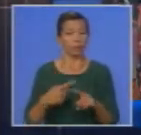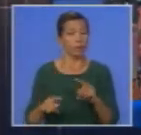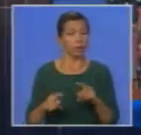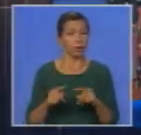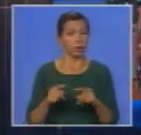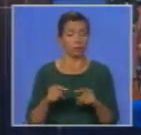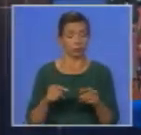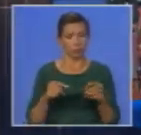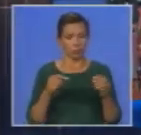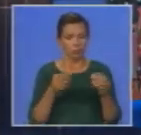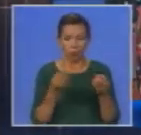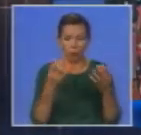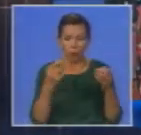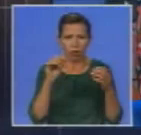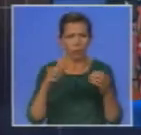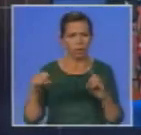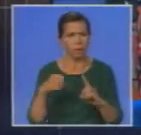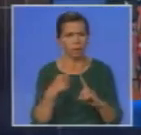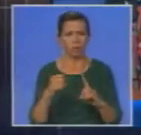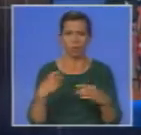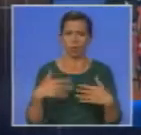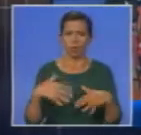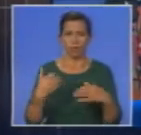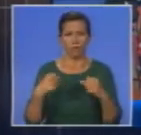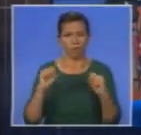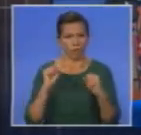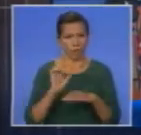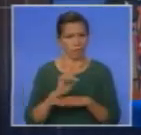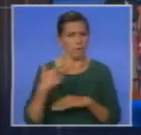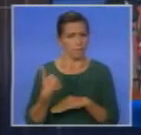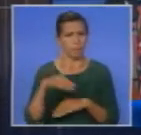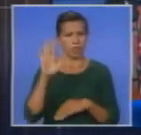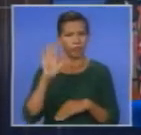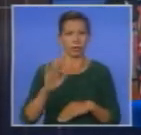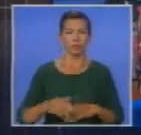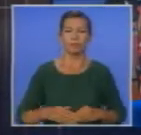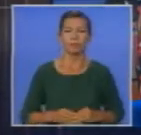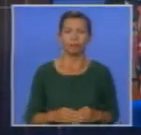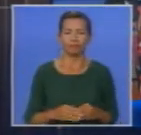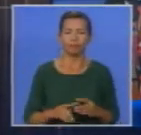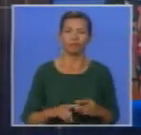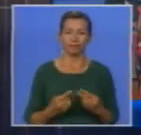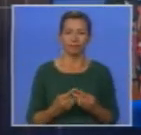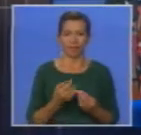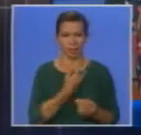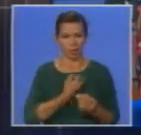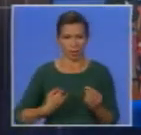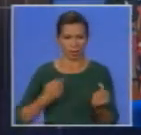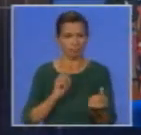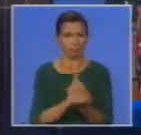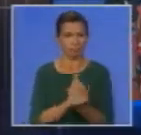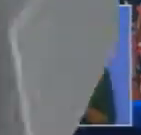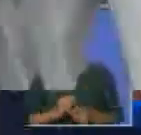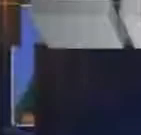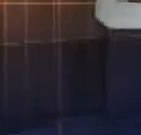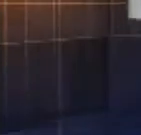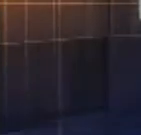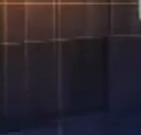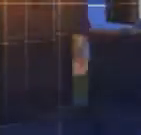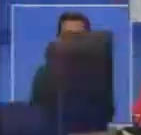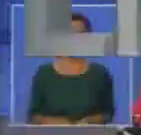en especial en nuestro país. Ya les damos los detalles, pues empezamos con la cita en Ipiales.